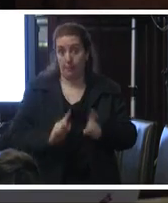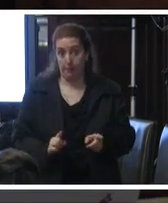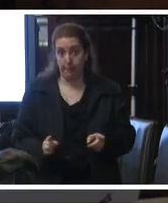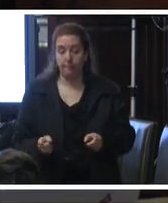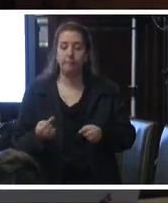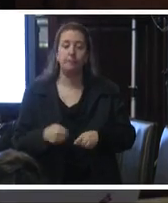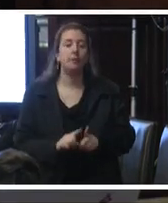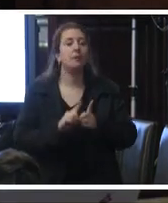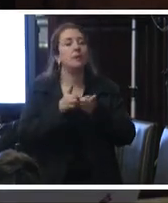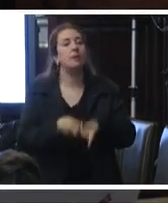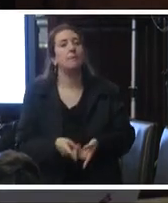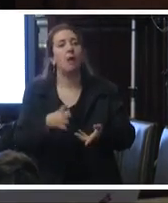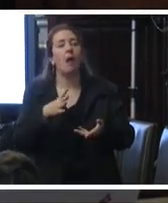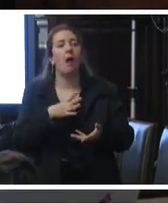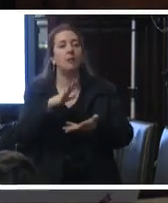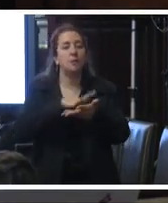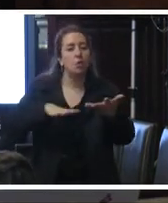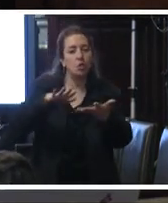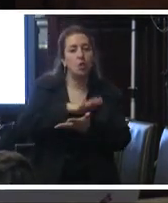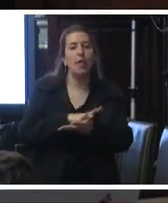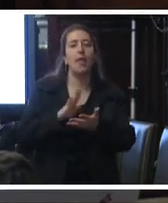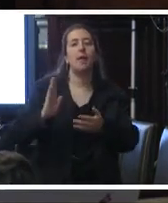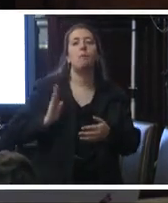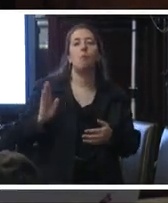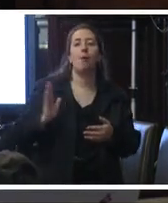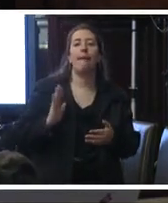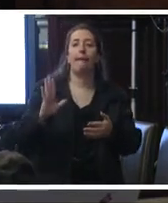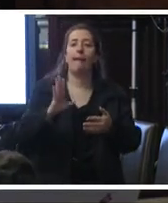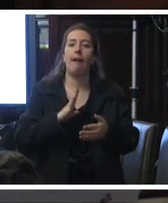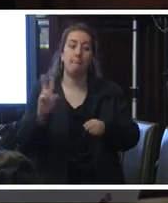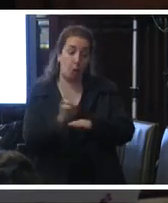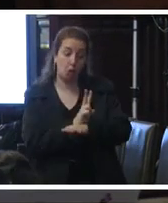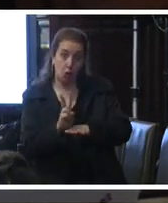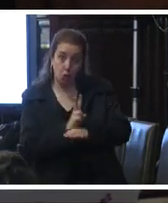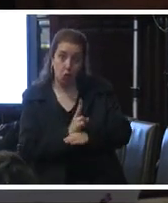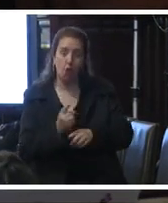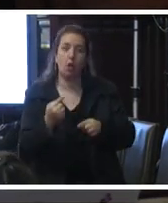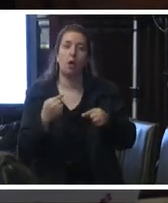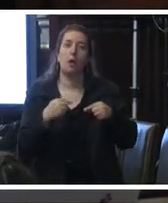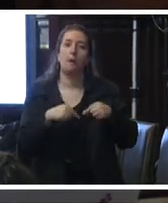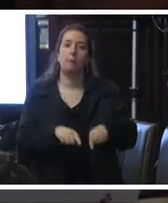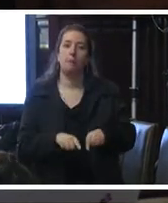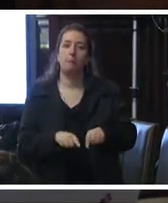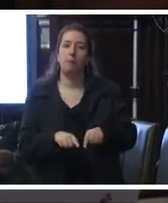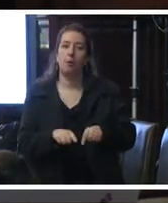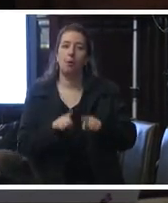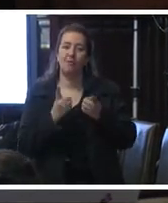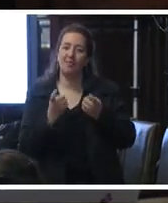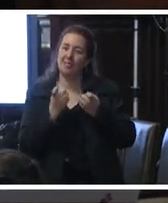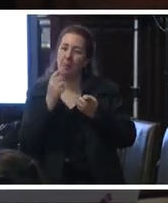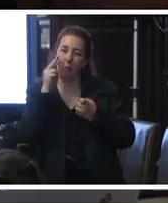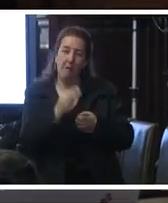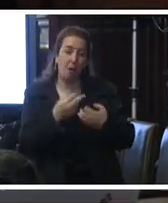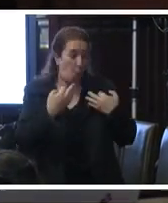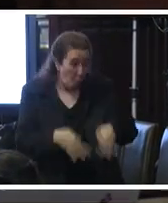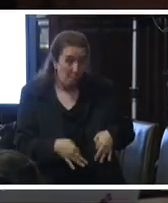casos de mujeres ya con medidas cautelares. Vale la pena que la Comisión tome nota de cómo se están cumpliendo esas